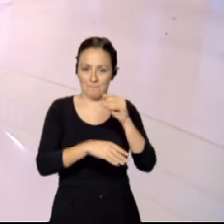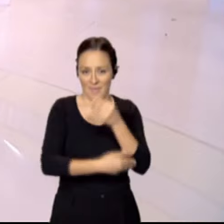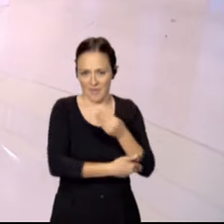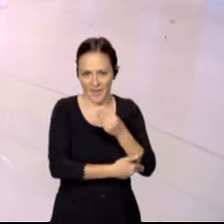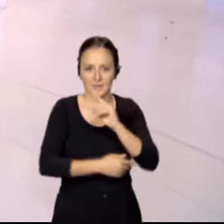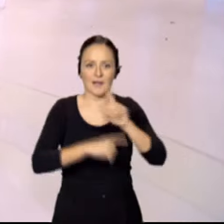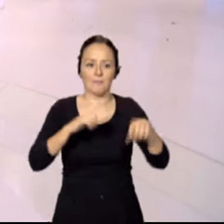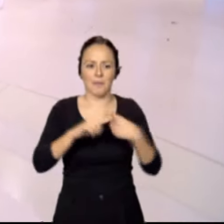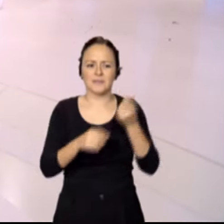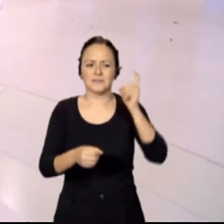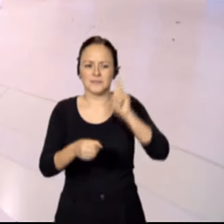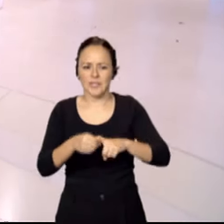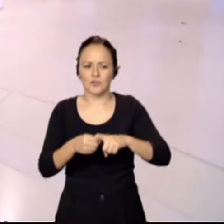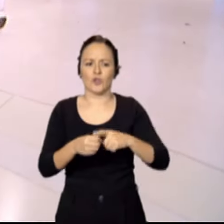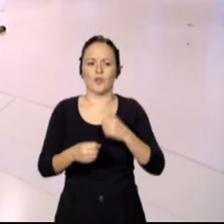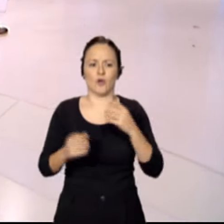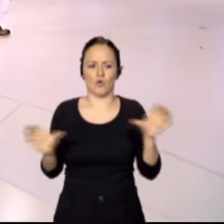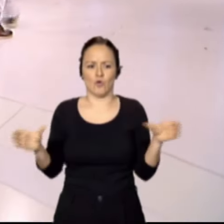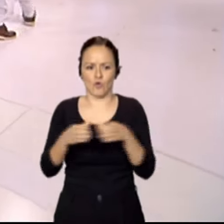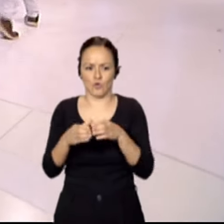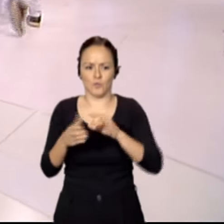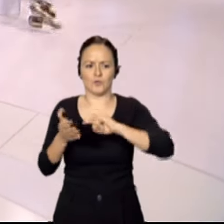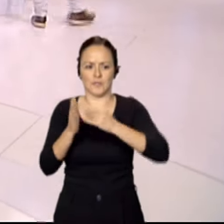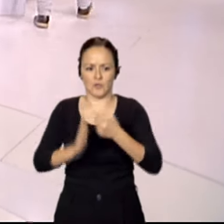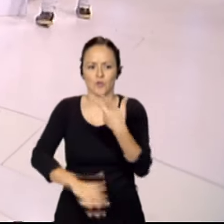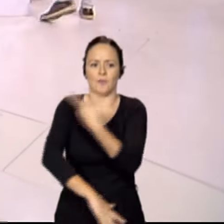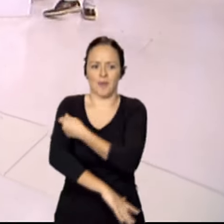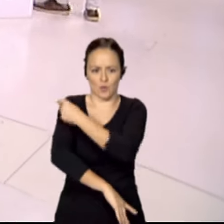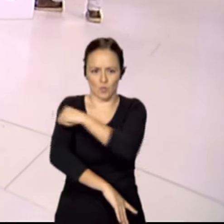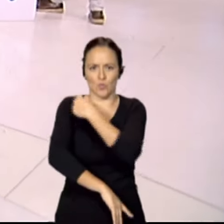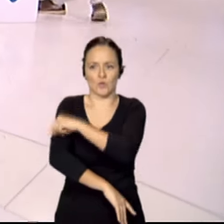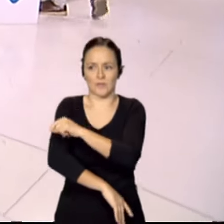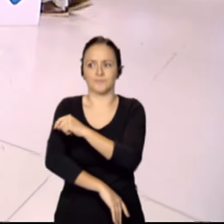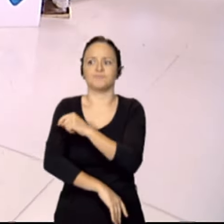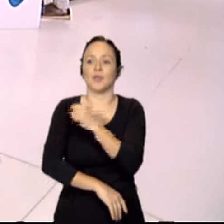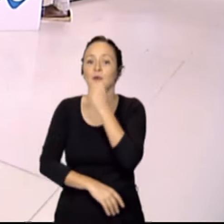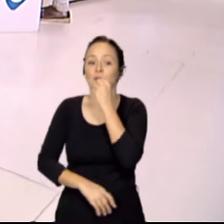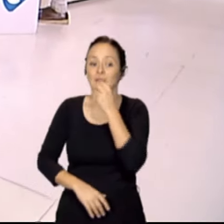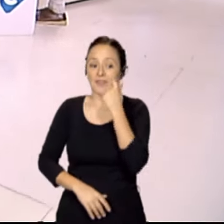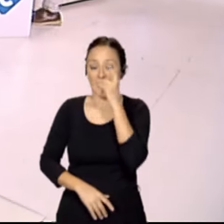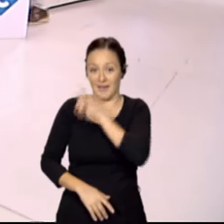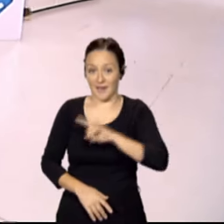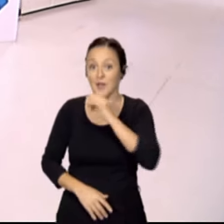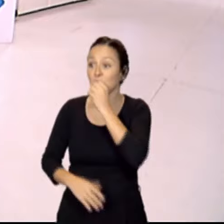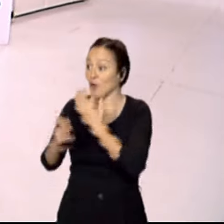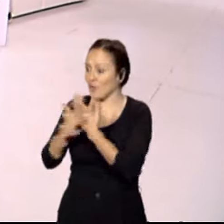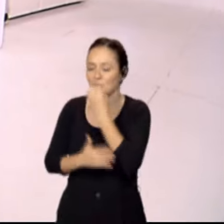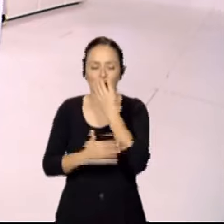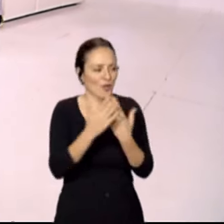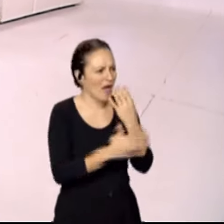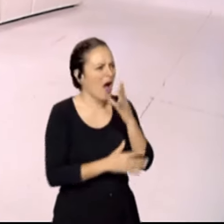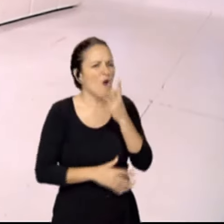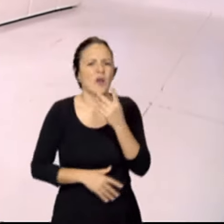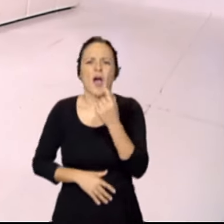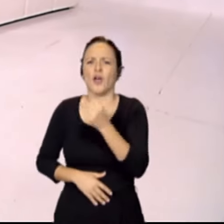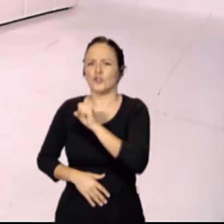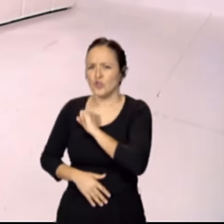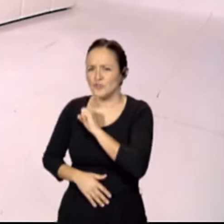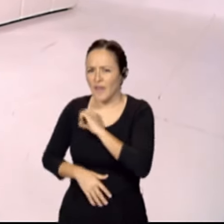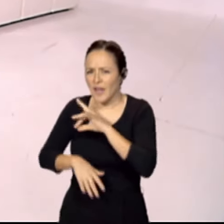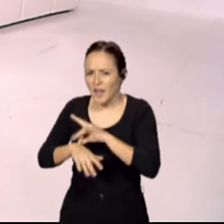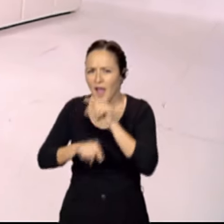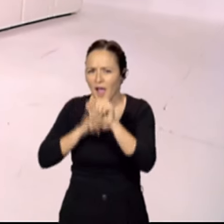doctor Buenos días Hola Buenos días bueno Por qué se está dando este repunte de casos de tosferina y de sarampión bueno son dos enfermedades distintas